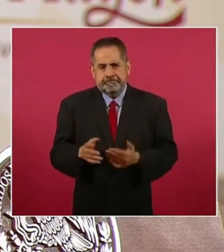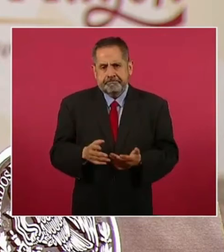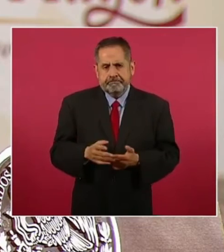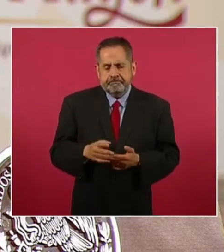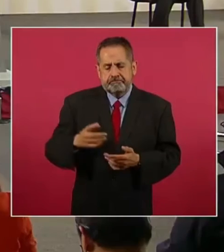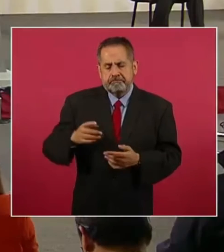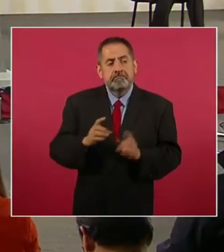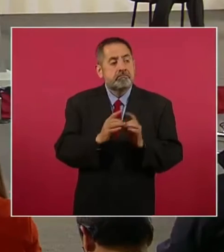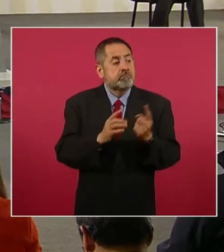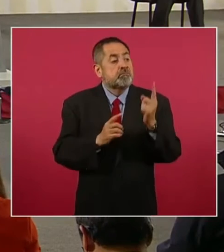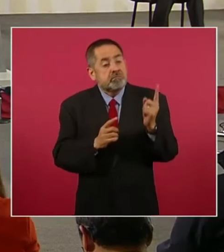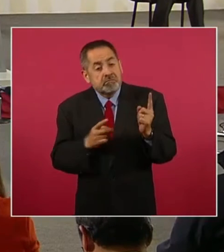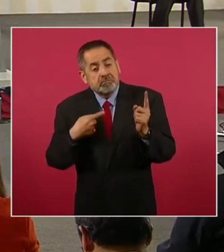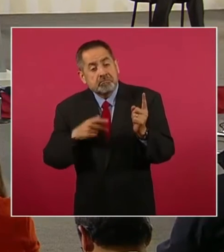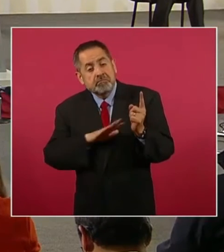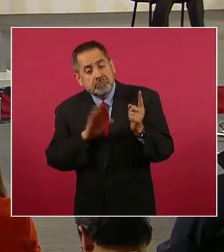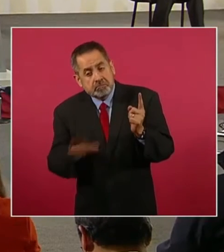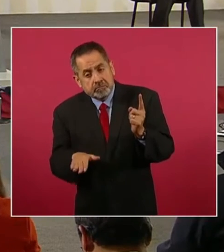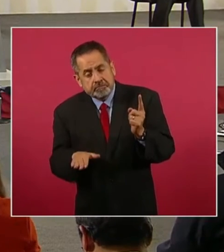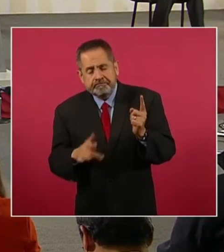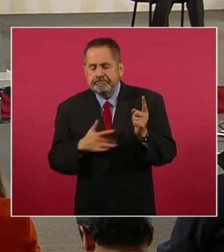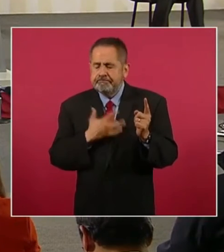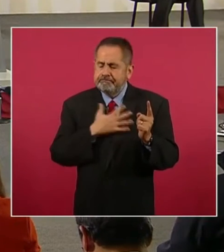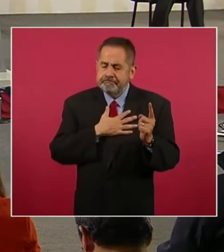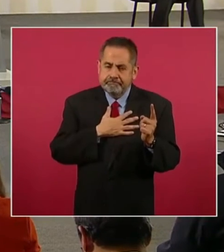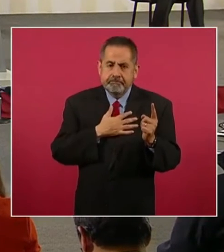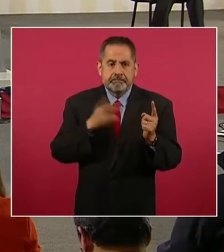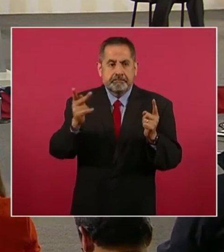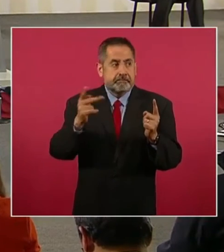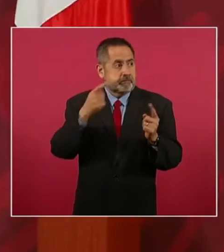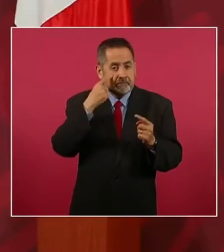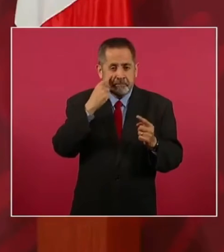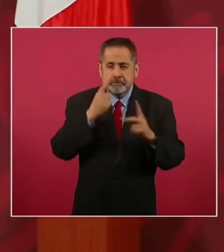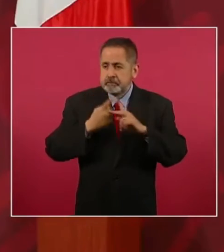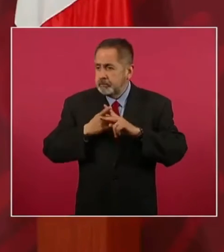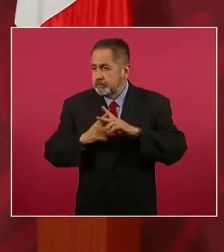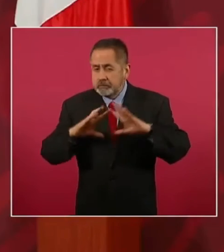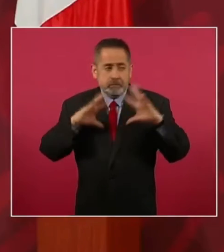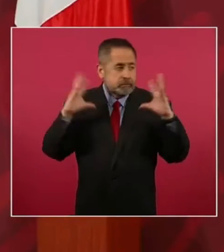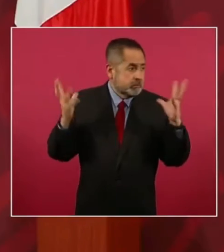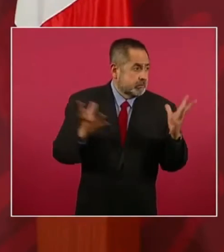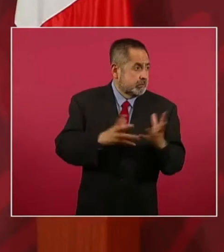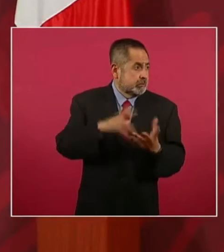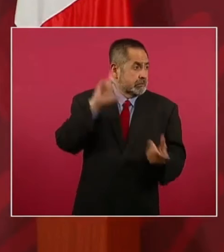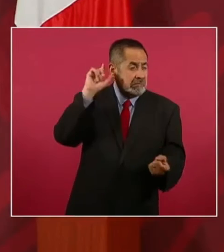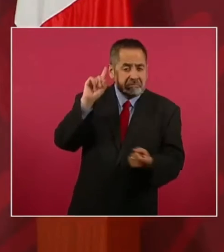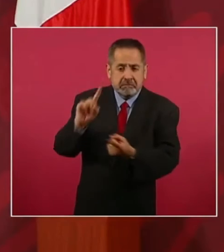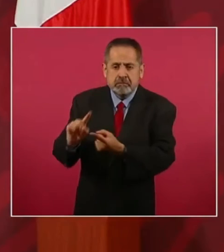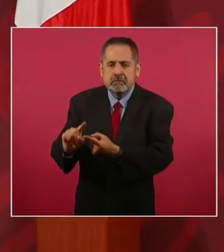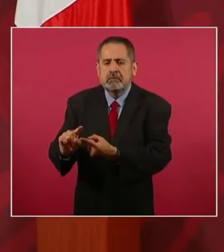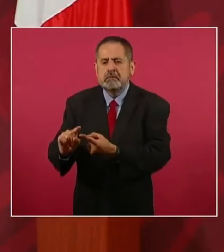al respecto, cada una es una vida perdida, pero obviamente cuando lo vemos en la magnitud de la epidemia